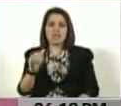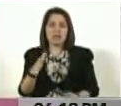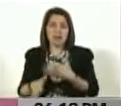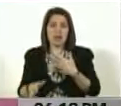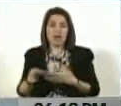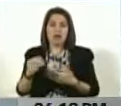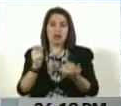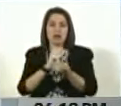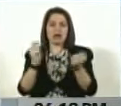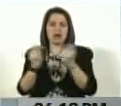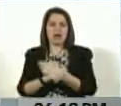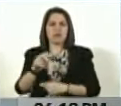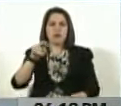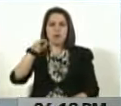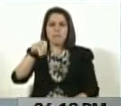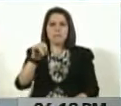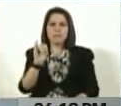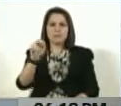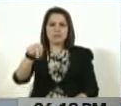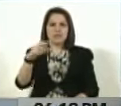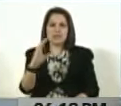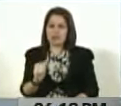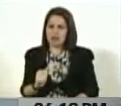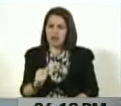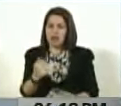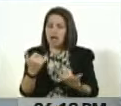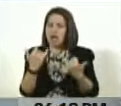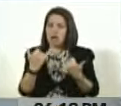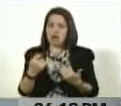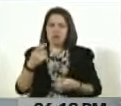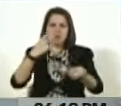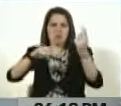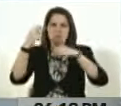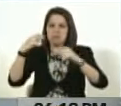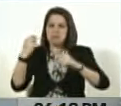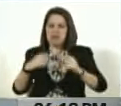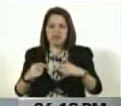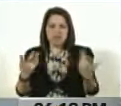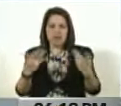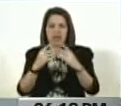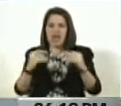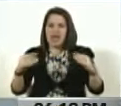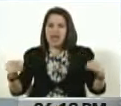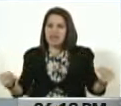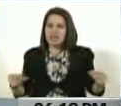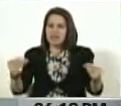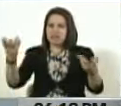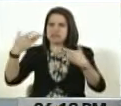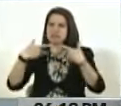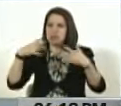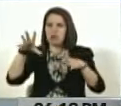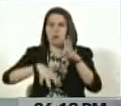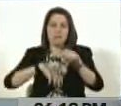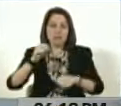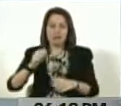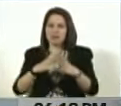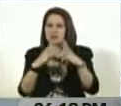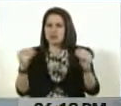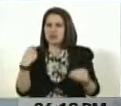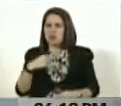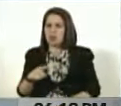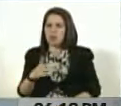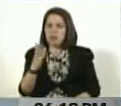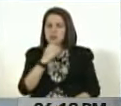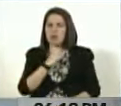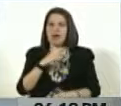Minca. Ahora bien, ¿cómo hacen con la comercialización de la harina? Alguien decía por allí, tengo todo, pero no tengo la